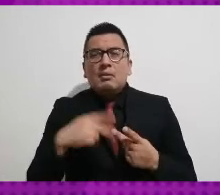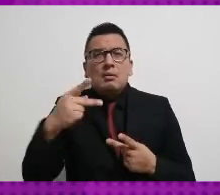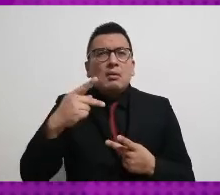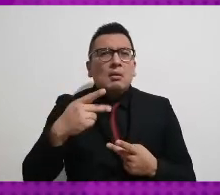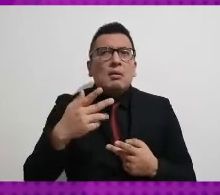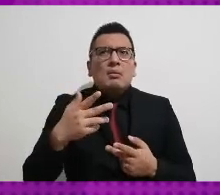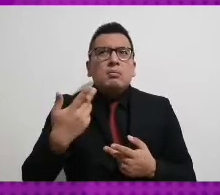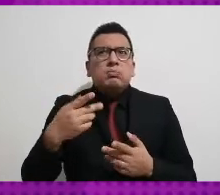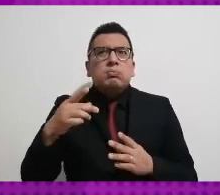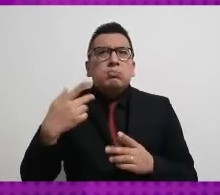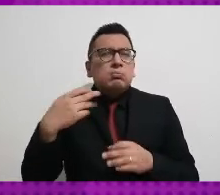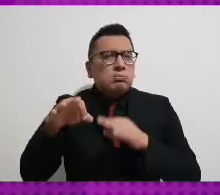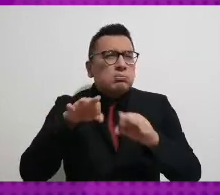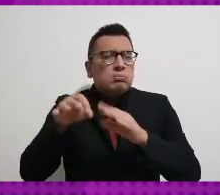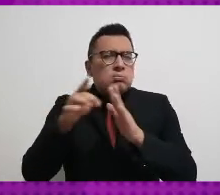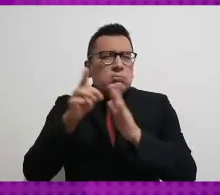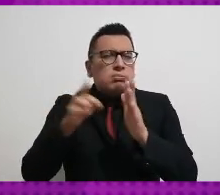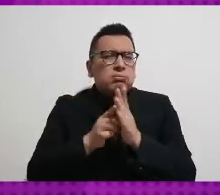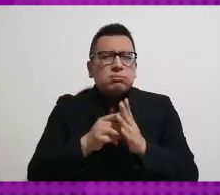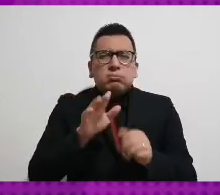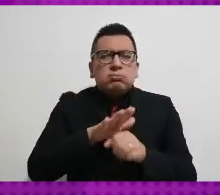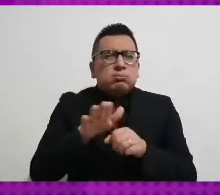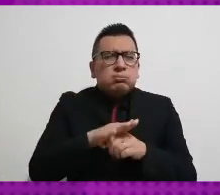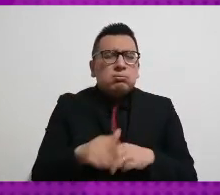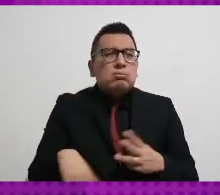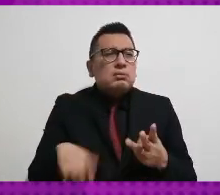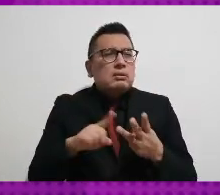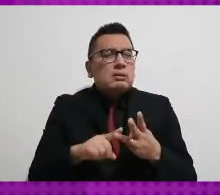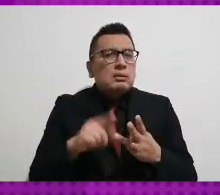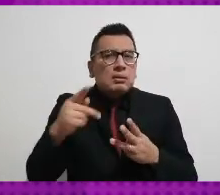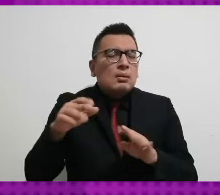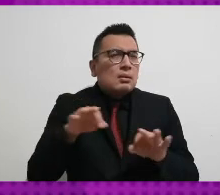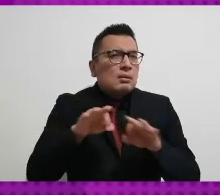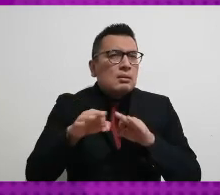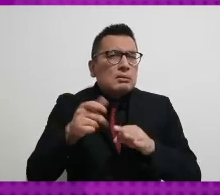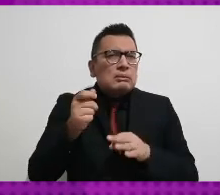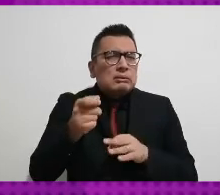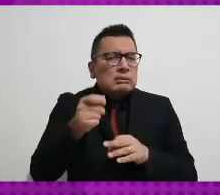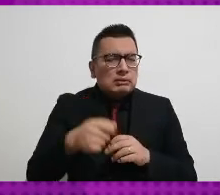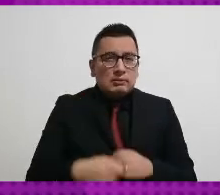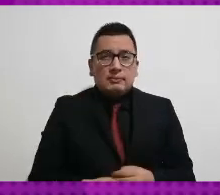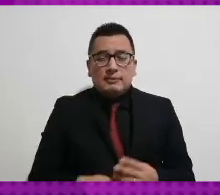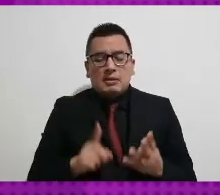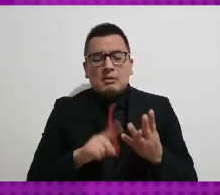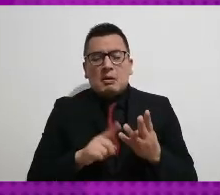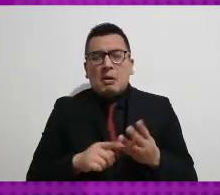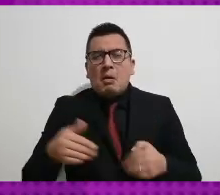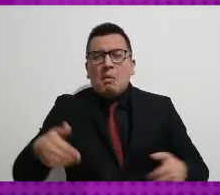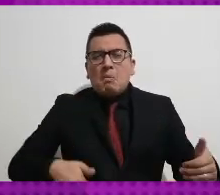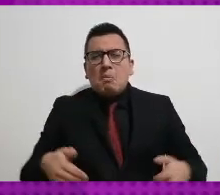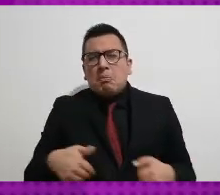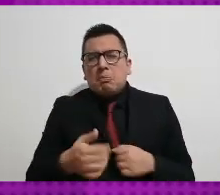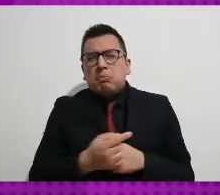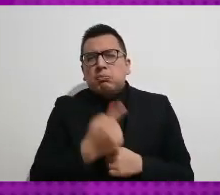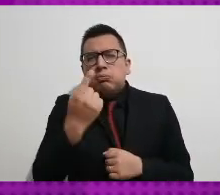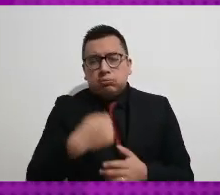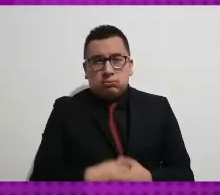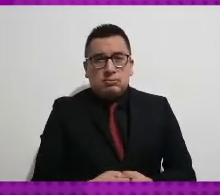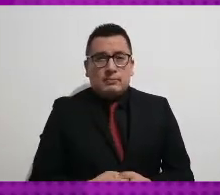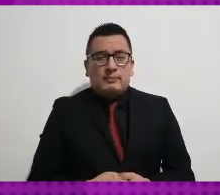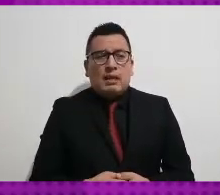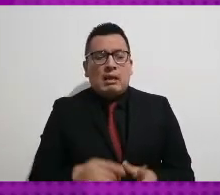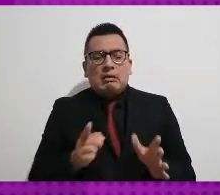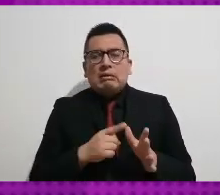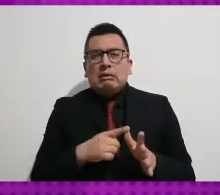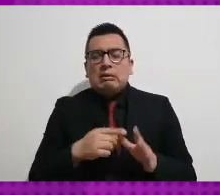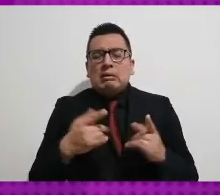el área de adscripción y el cargo que desempeña, esto en caso de que se conozca, el motivo de la queja o denuncia,